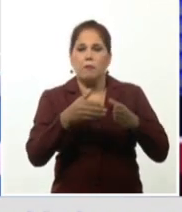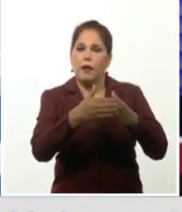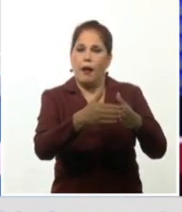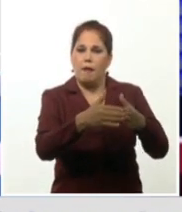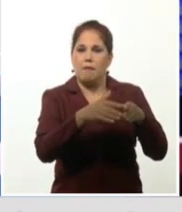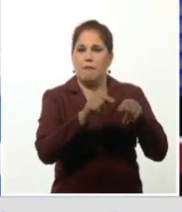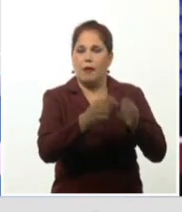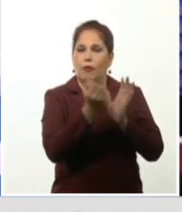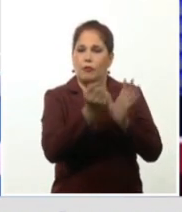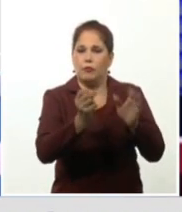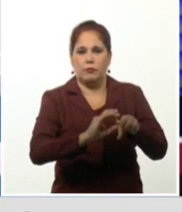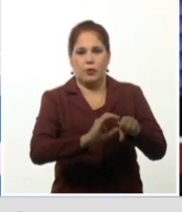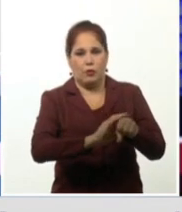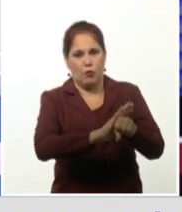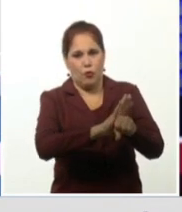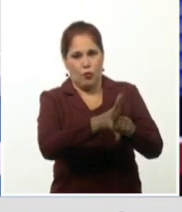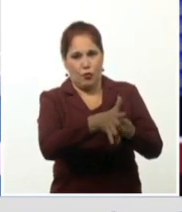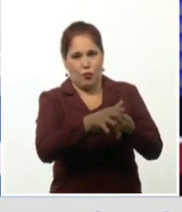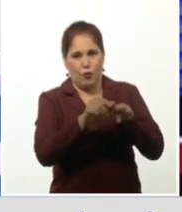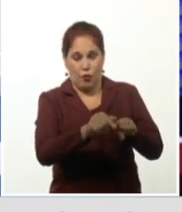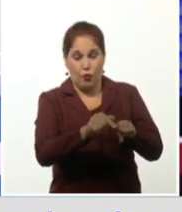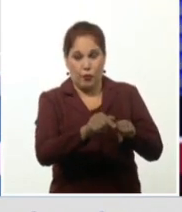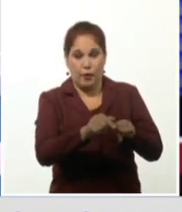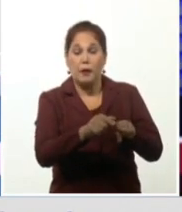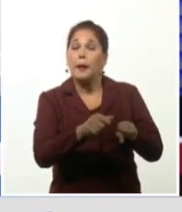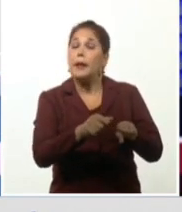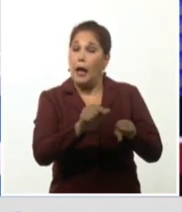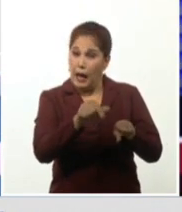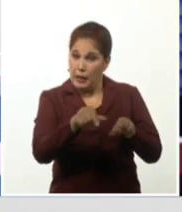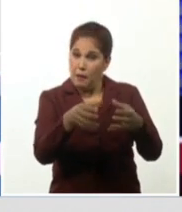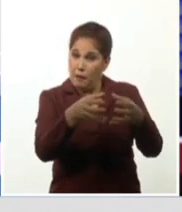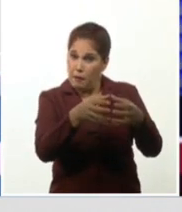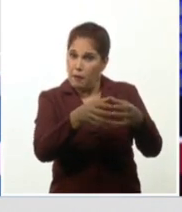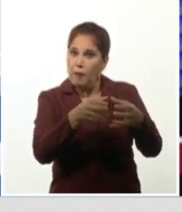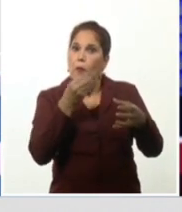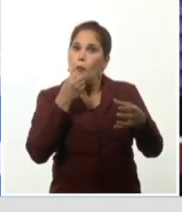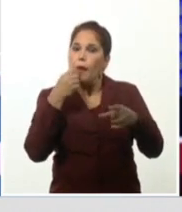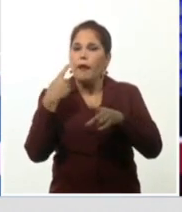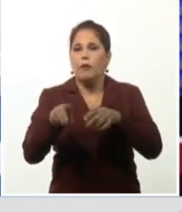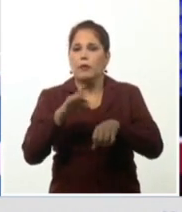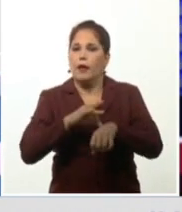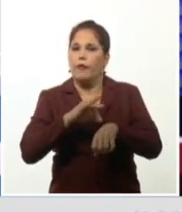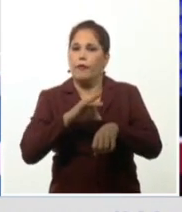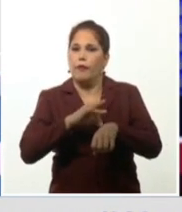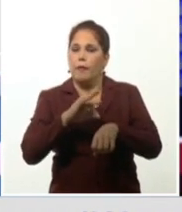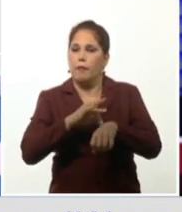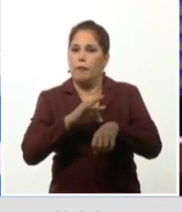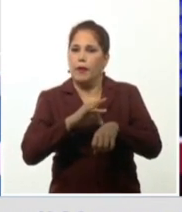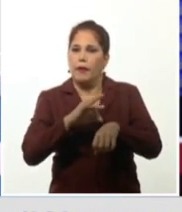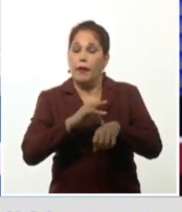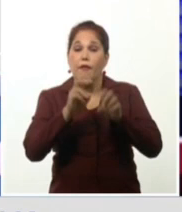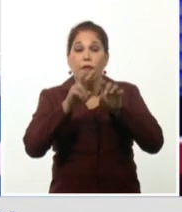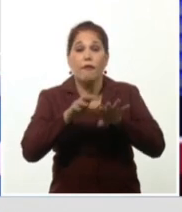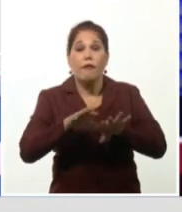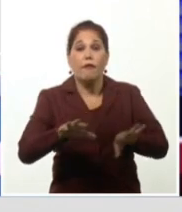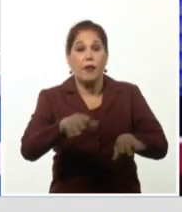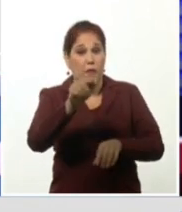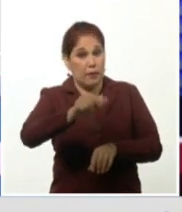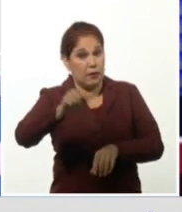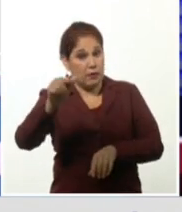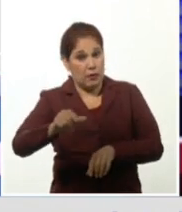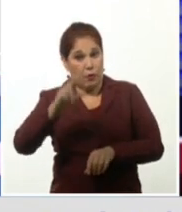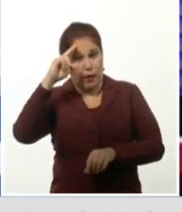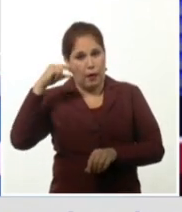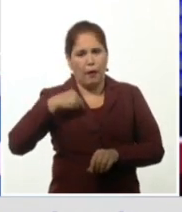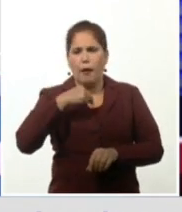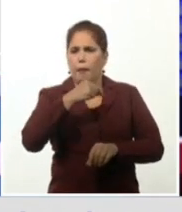confirmados con la COVID-19 y que tienen riesgos asociados a comorbilidades. La exposición al virus del personal de esa institución de